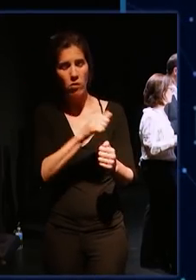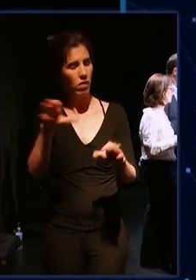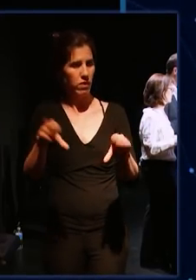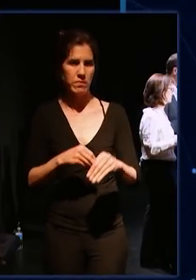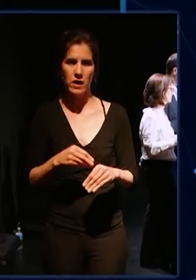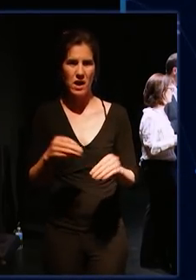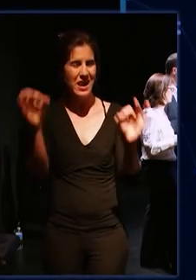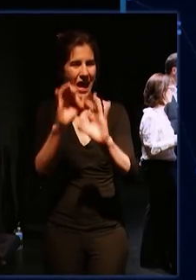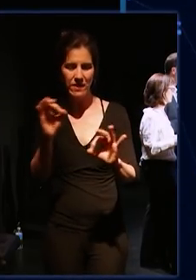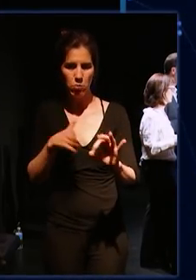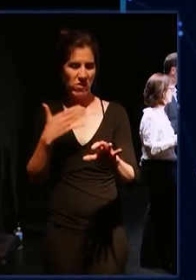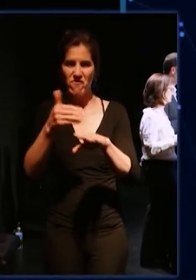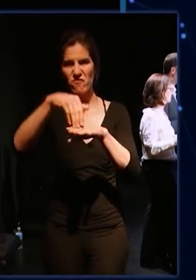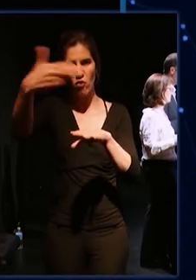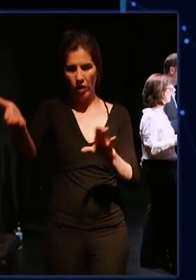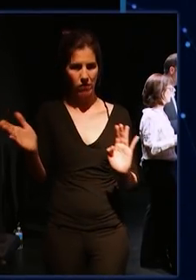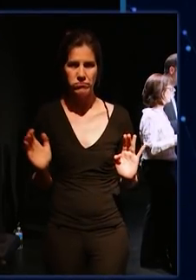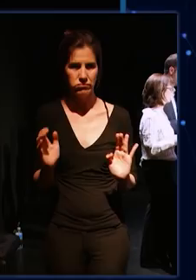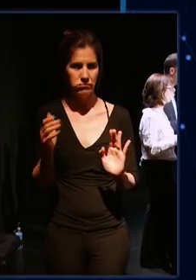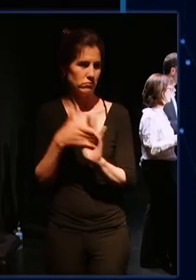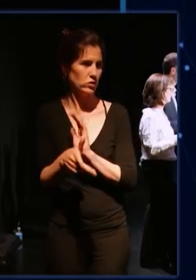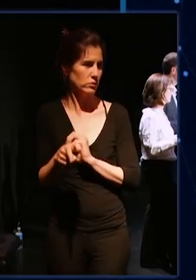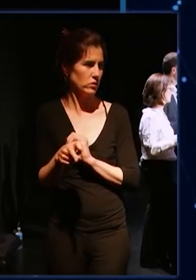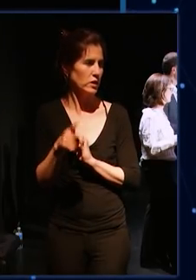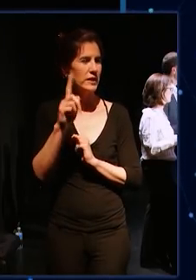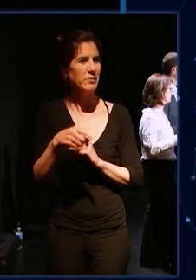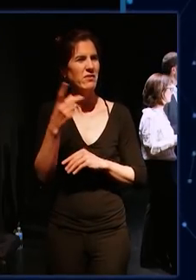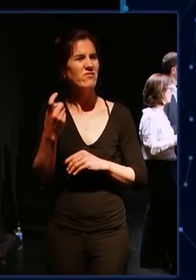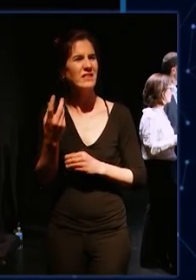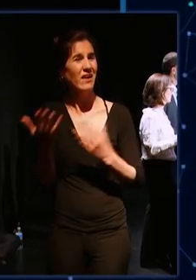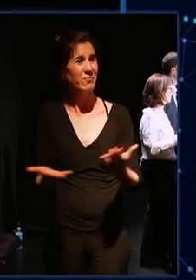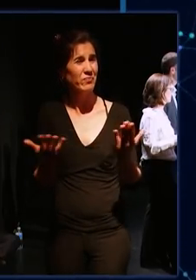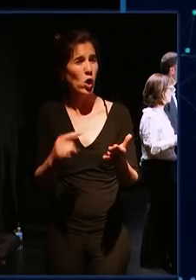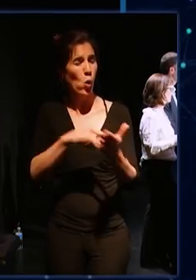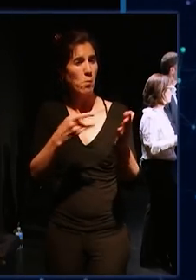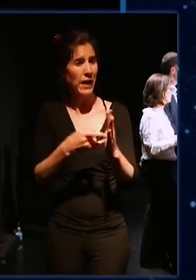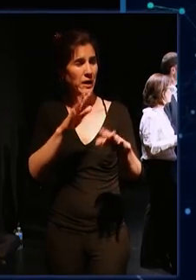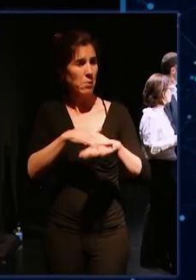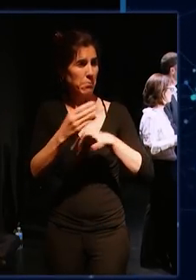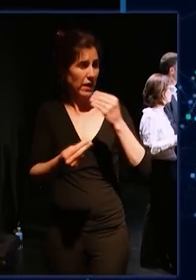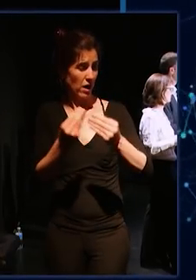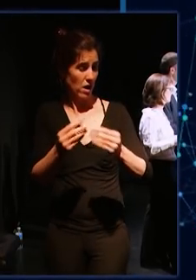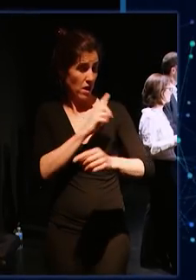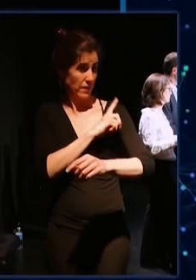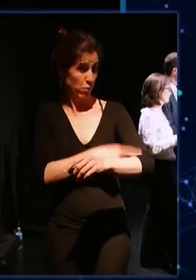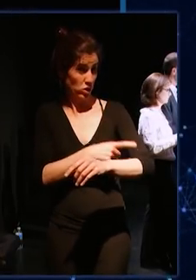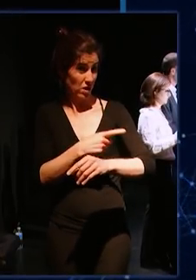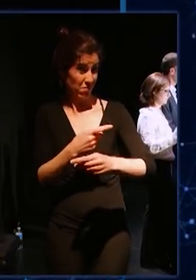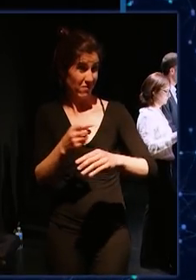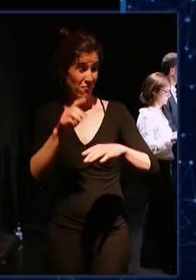Luego, tenemos que impulsar también un plan de deporte, de actividades deportivas en horarios extraescolares gratuitas